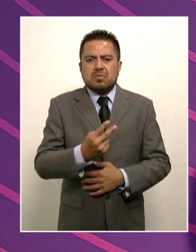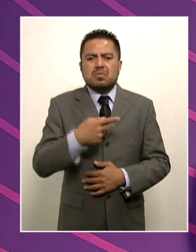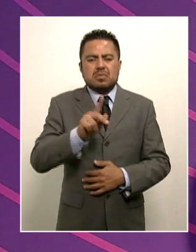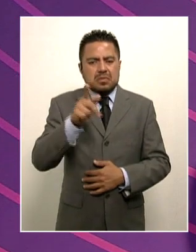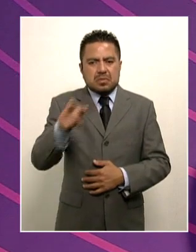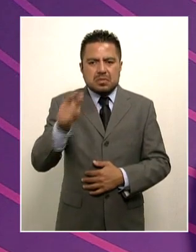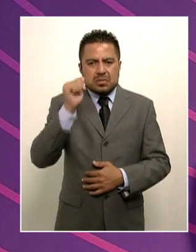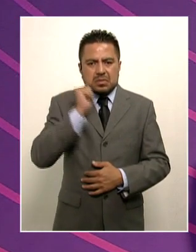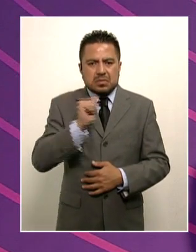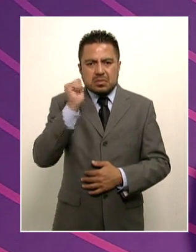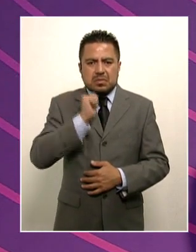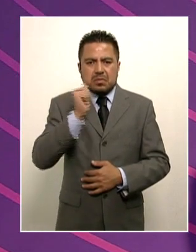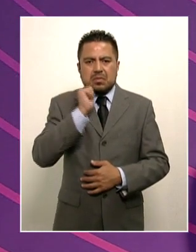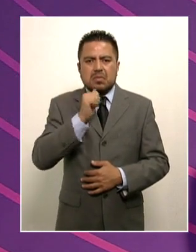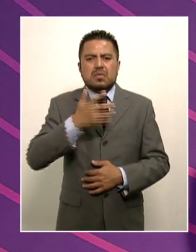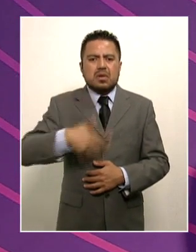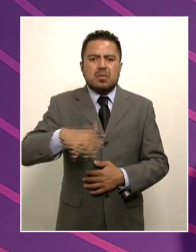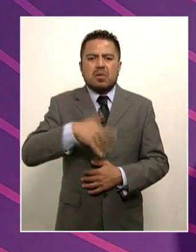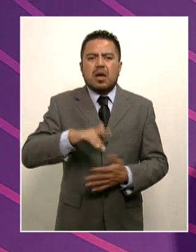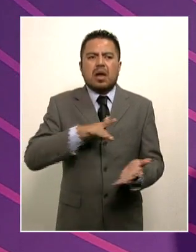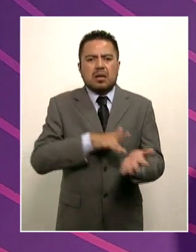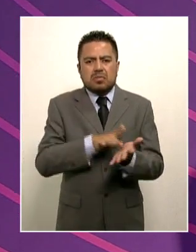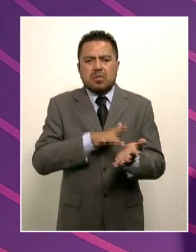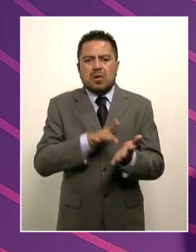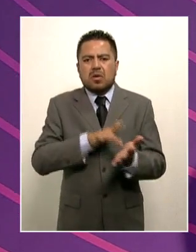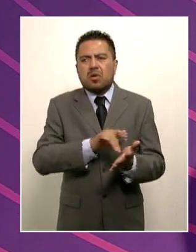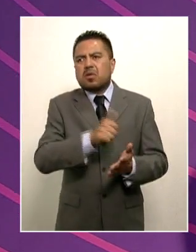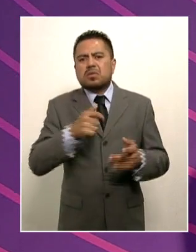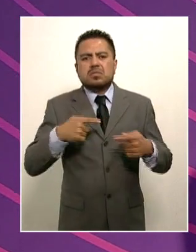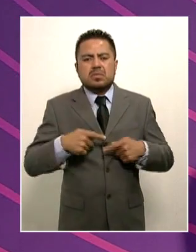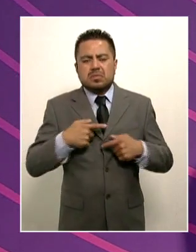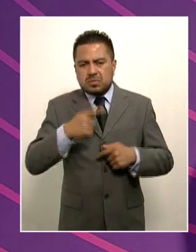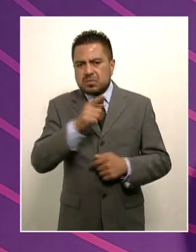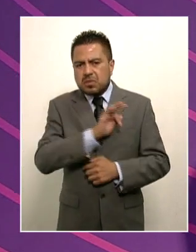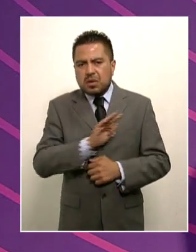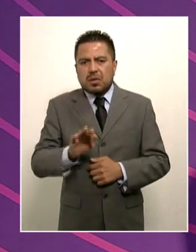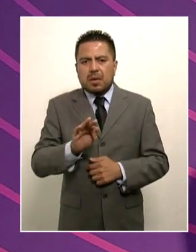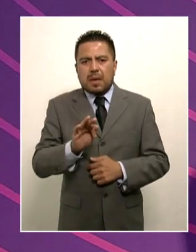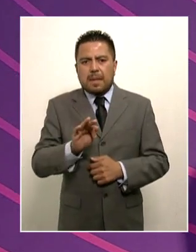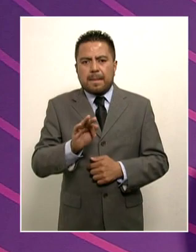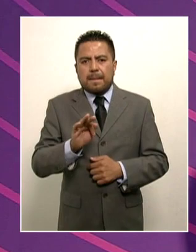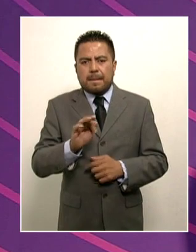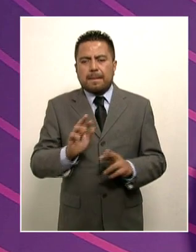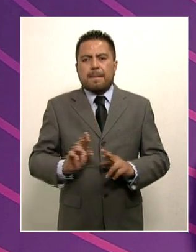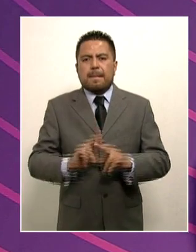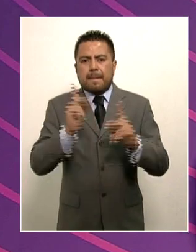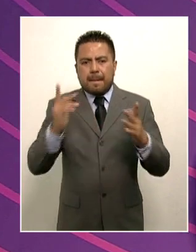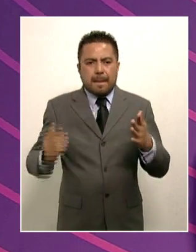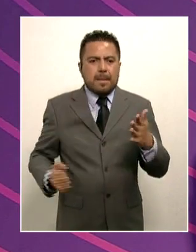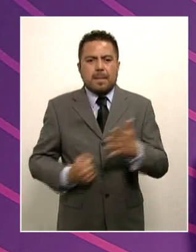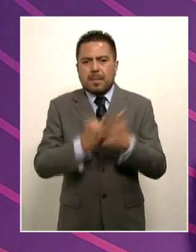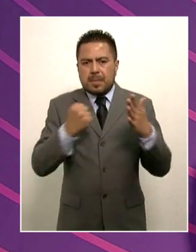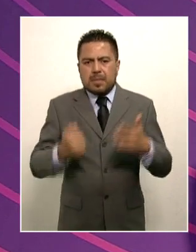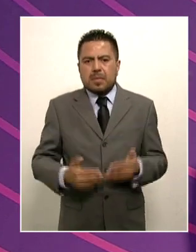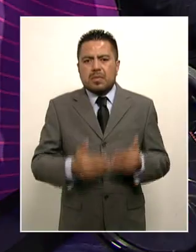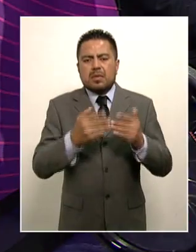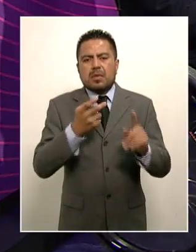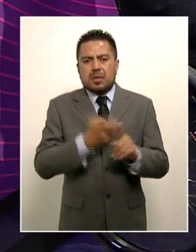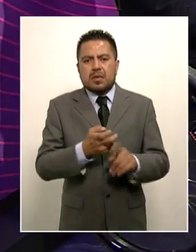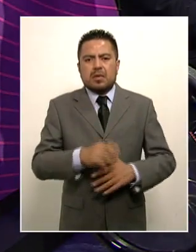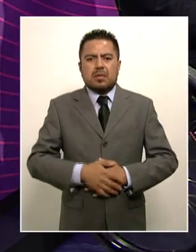siempre de buscar apoyos externos para poder romper estas barreras, ¿no? Claro.